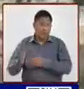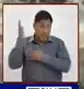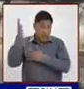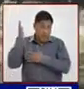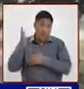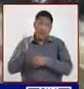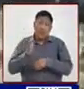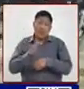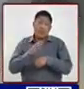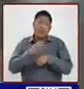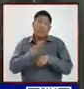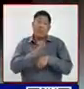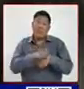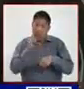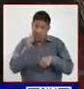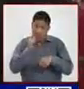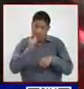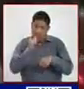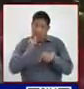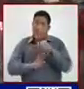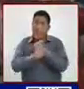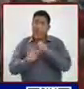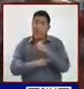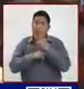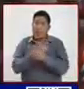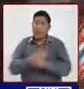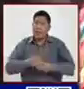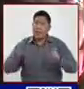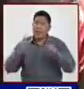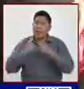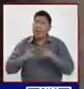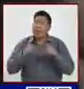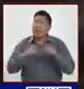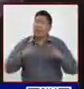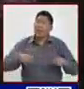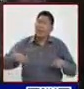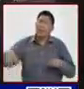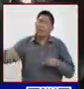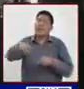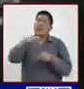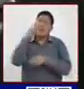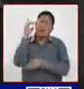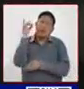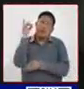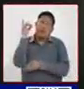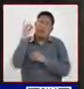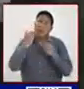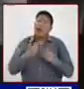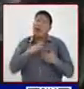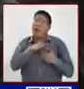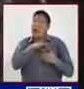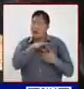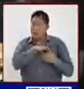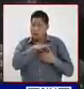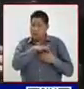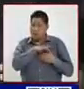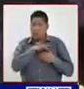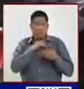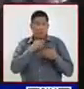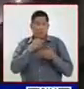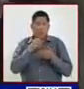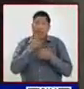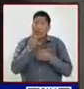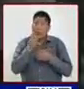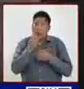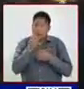Multitudinaria convocatoria que se ha hecho en defensa de la democracia. Llegaron diferentes sectores del país y ahora, por ejemplo, están aprovechando de servirse